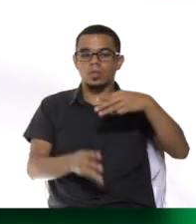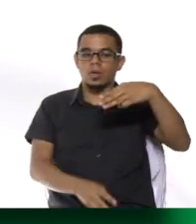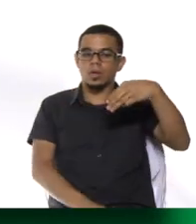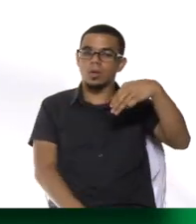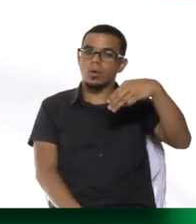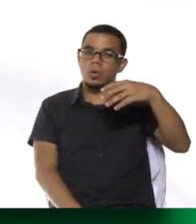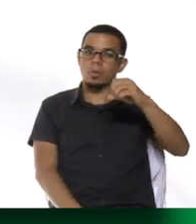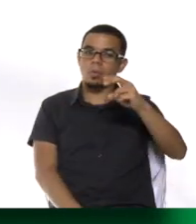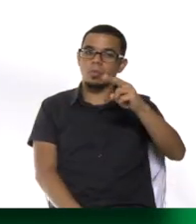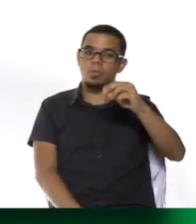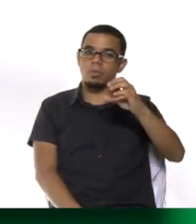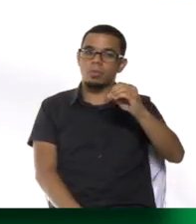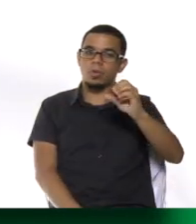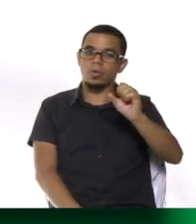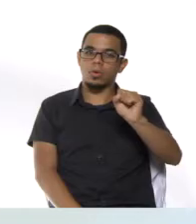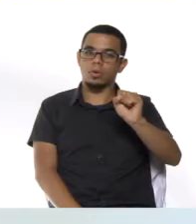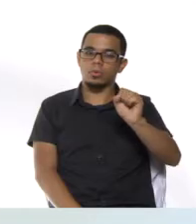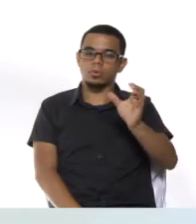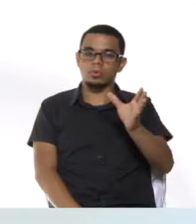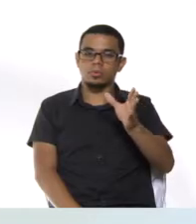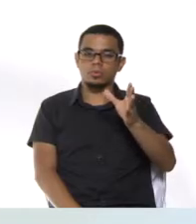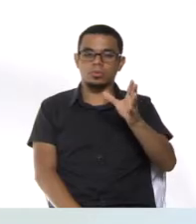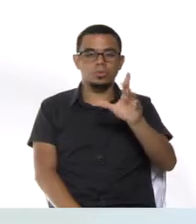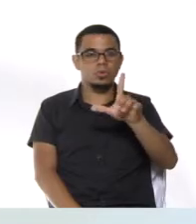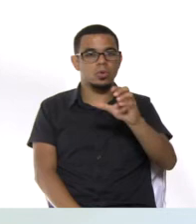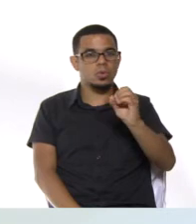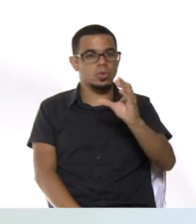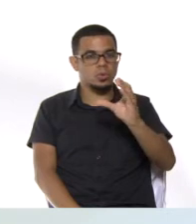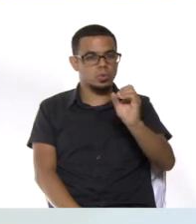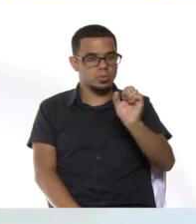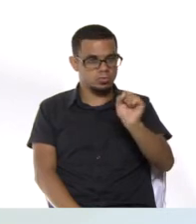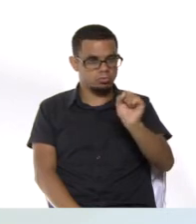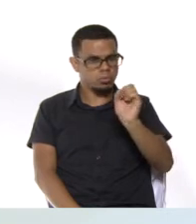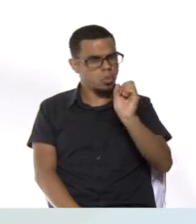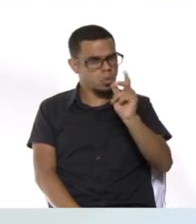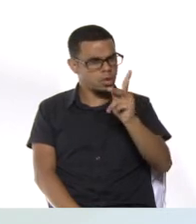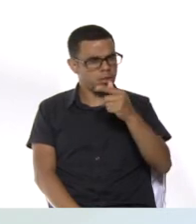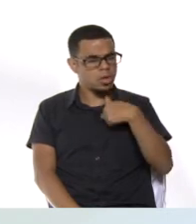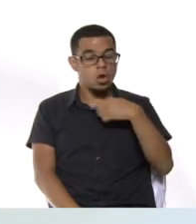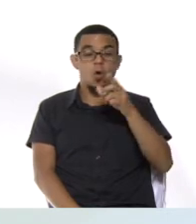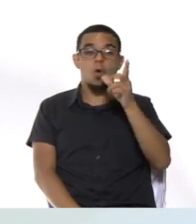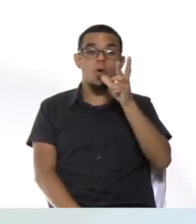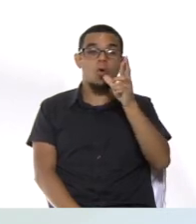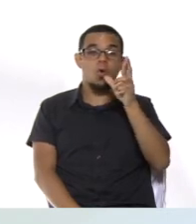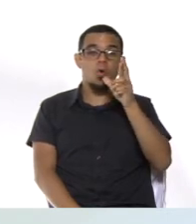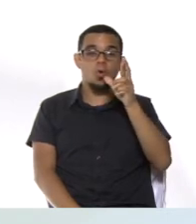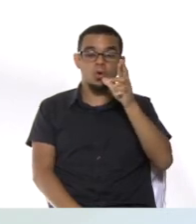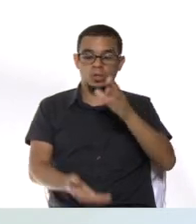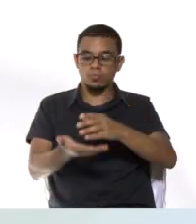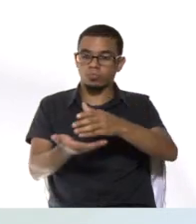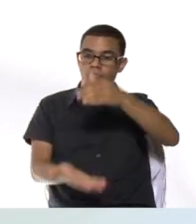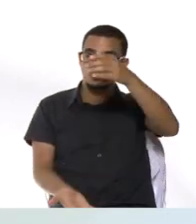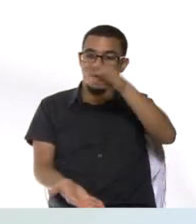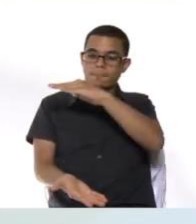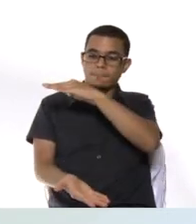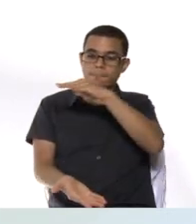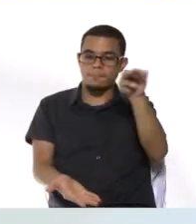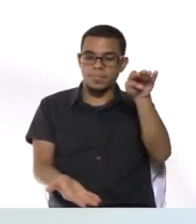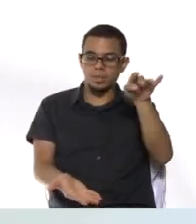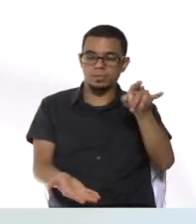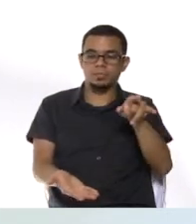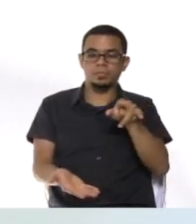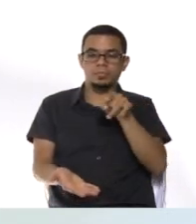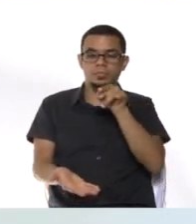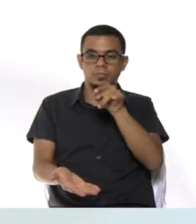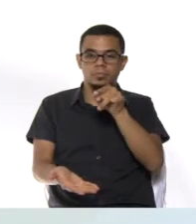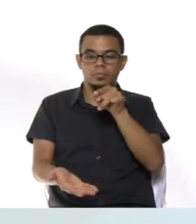monos locos, pero en este caso lo haríamos sin monos. Lo vamos a hacer con una botella de refresco, de esas plásticas, de esas de